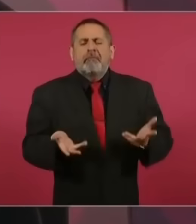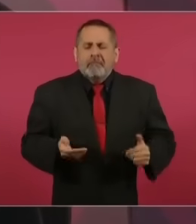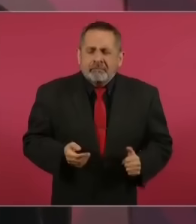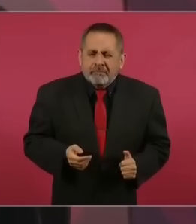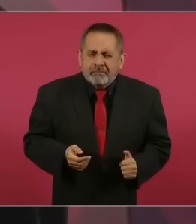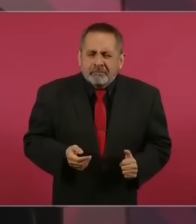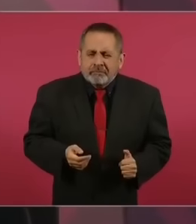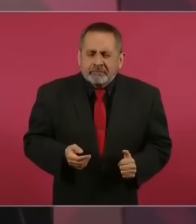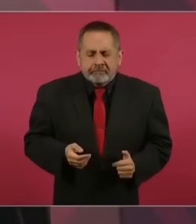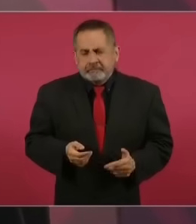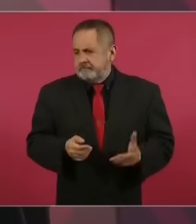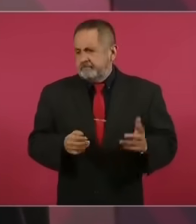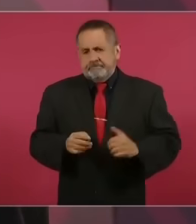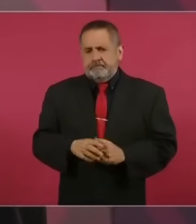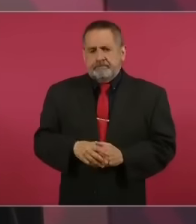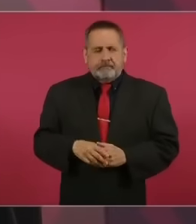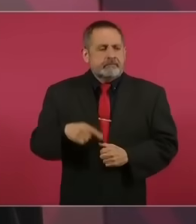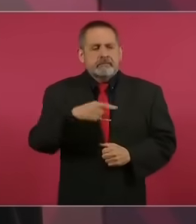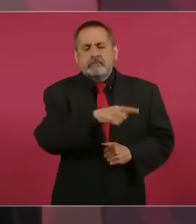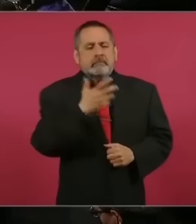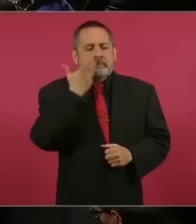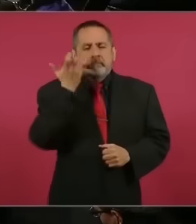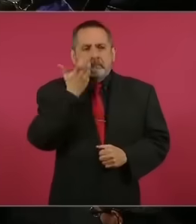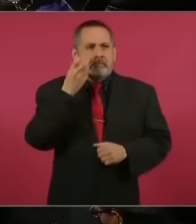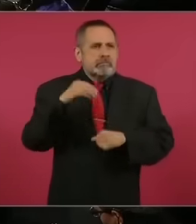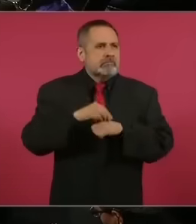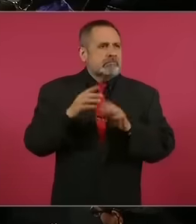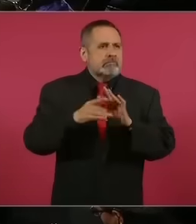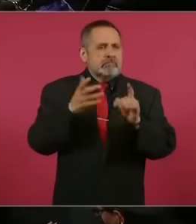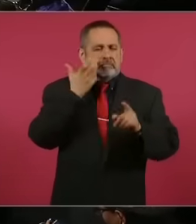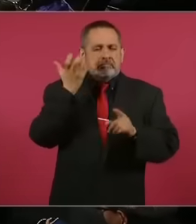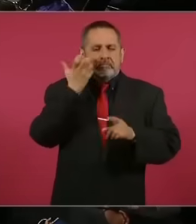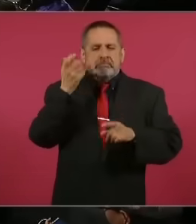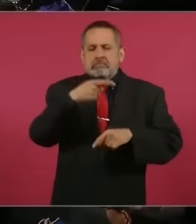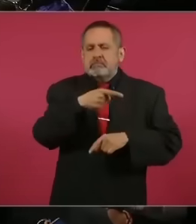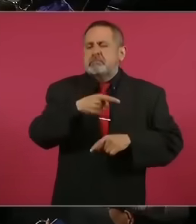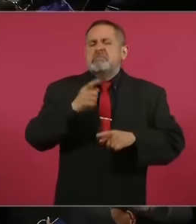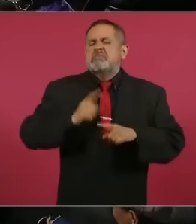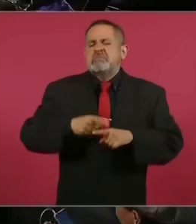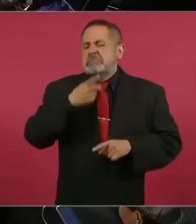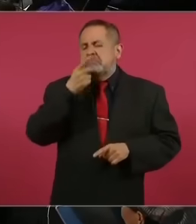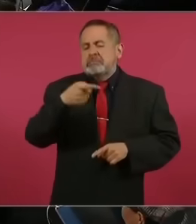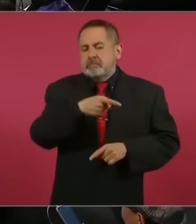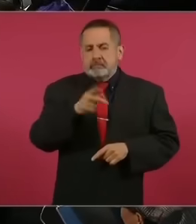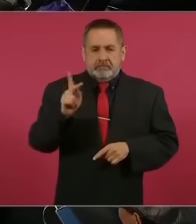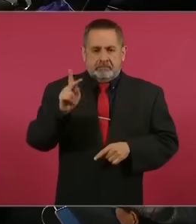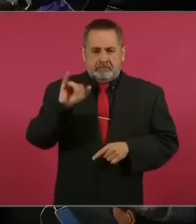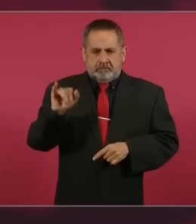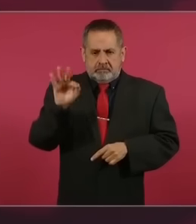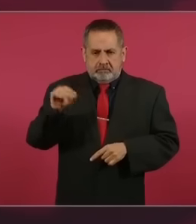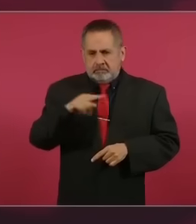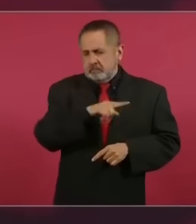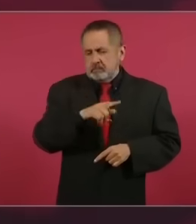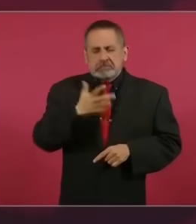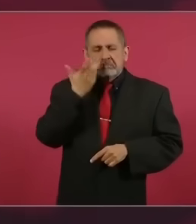¿Cuál es la excusa más usual en el Poder Judicial?